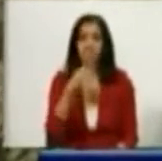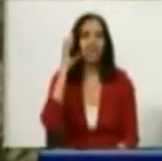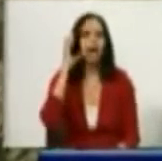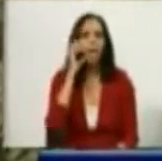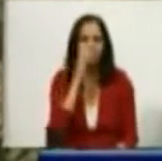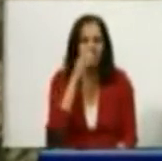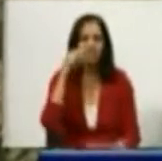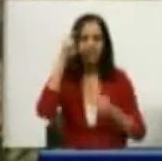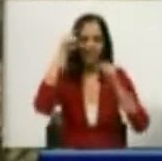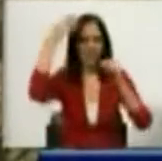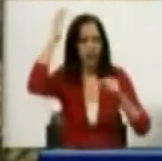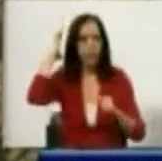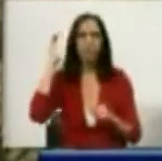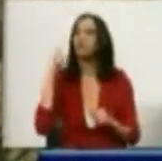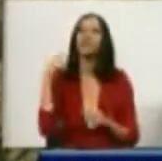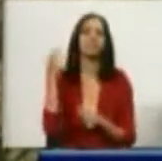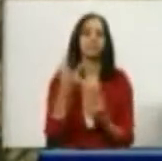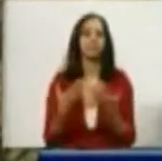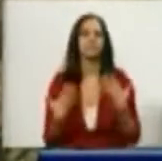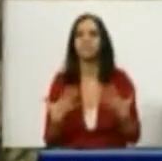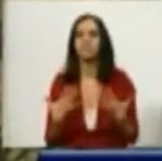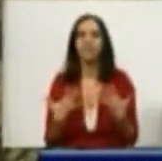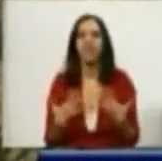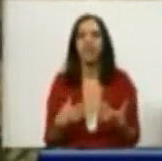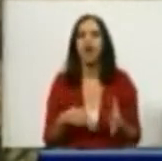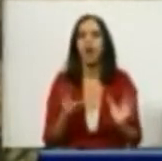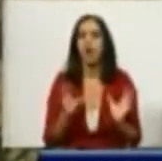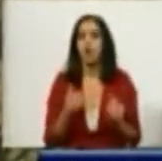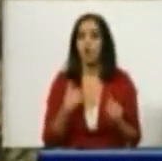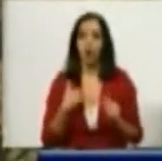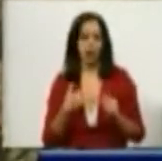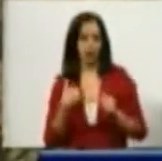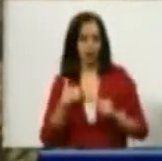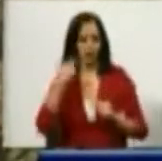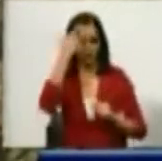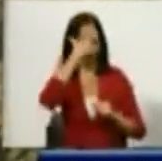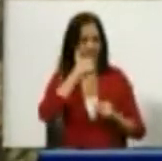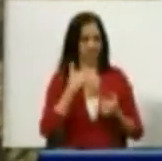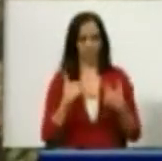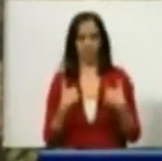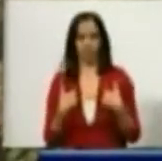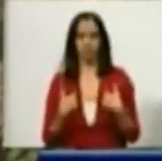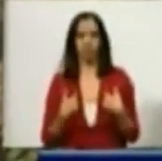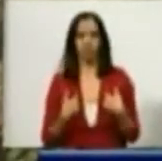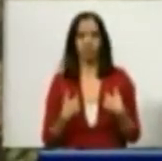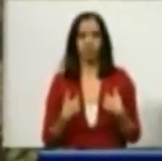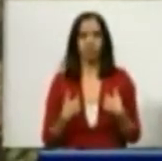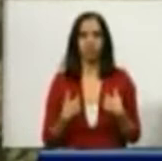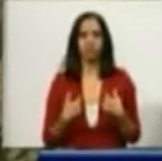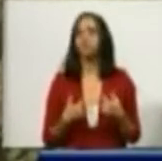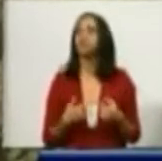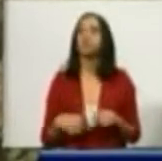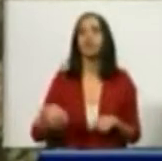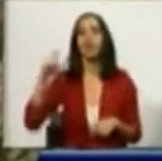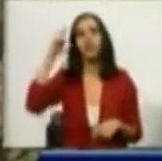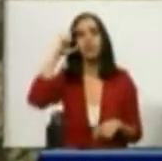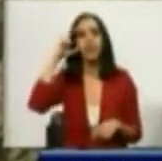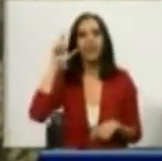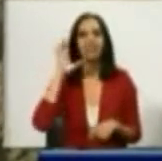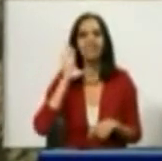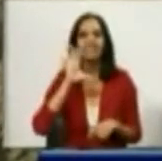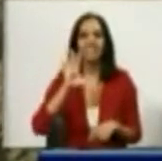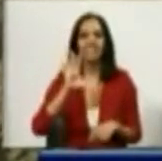todos ellos los que están es locos por volver a agarrar protagonismo el día cinco